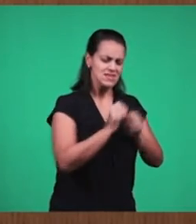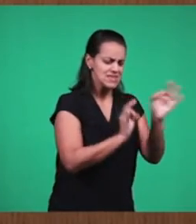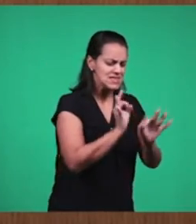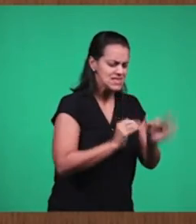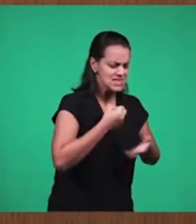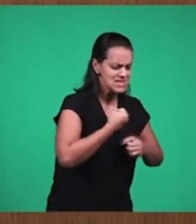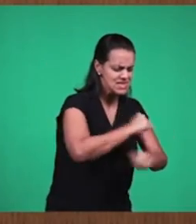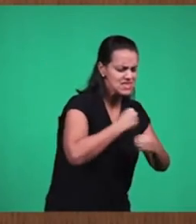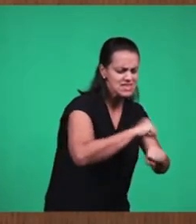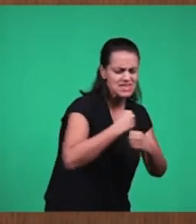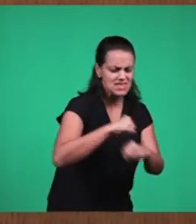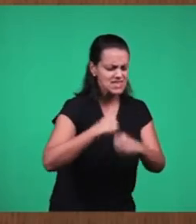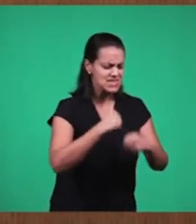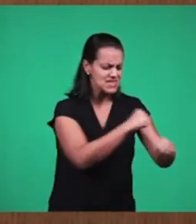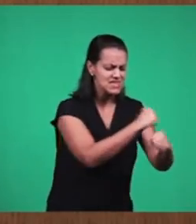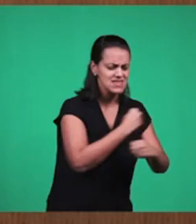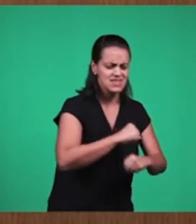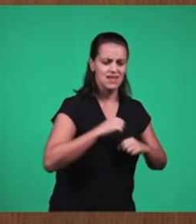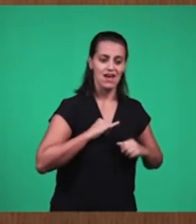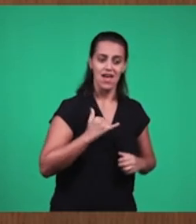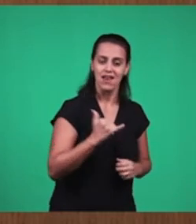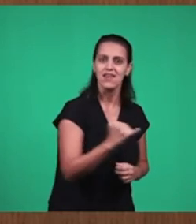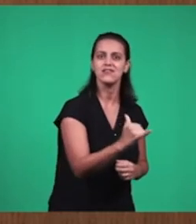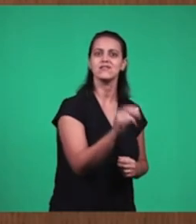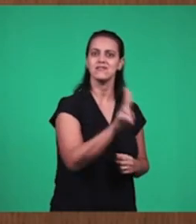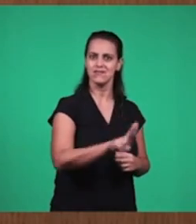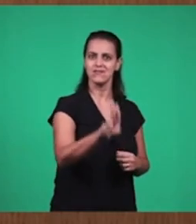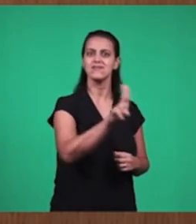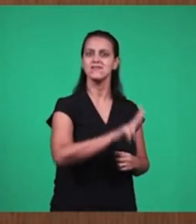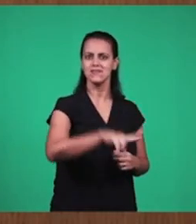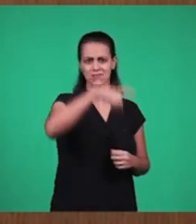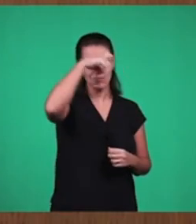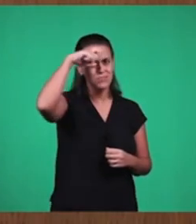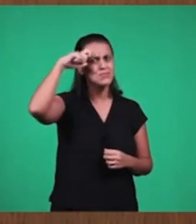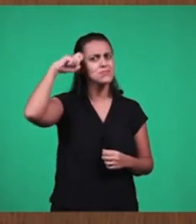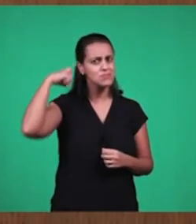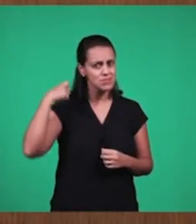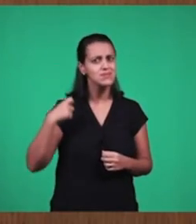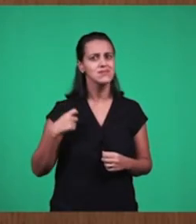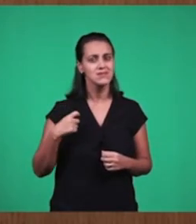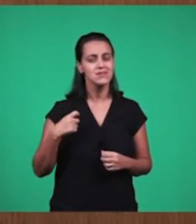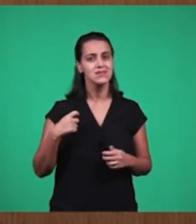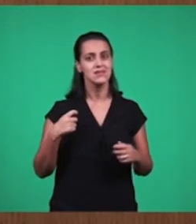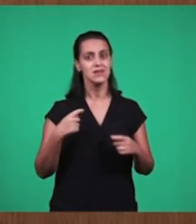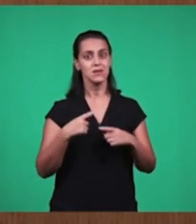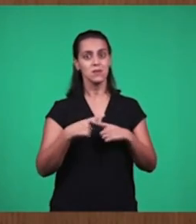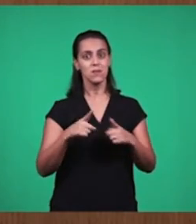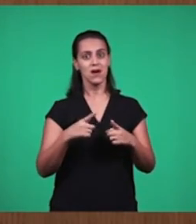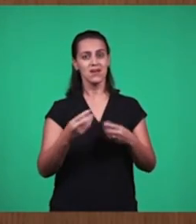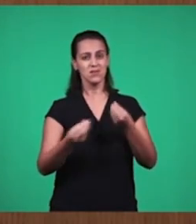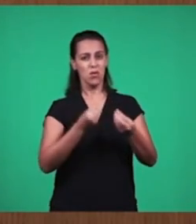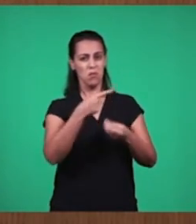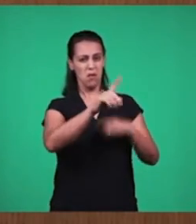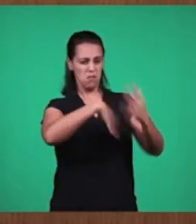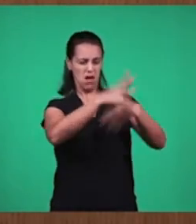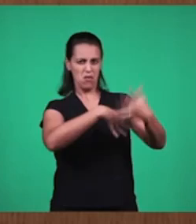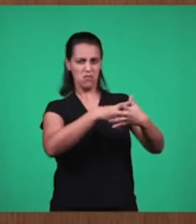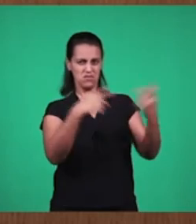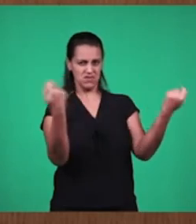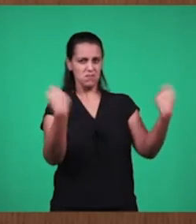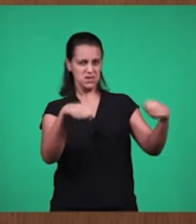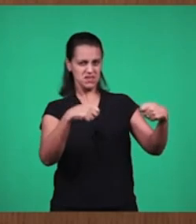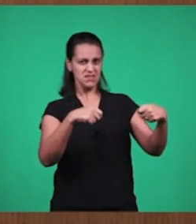eso. Pero para volver al grado de desorden de la primera imagen, ¿se necesita energía?